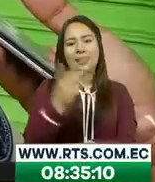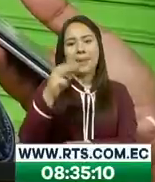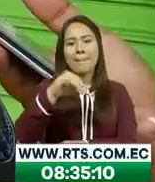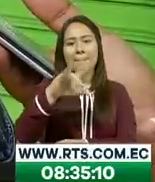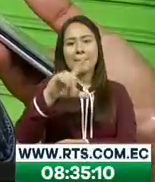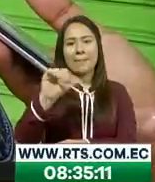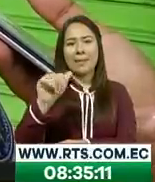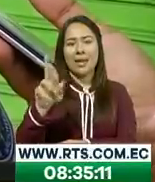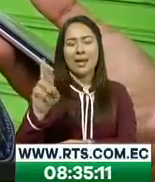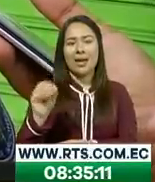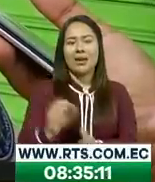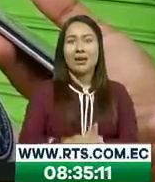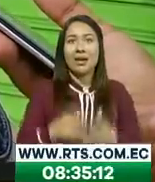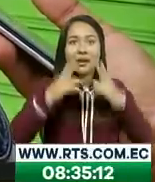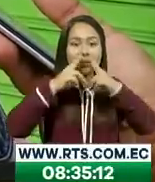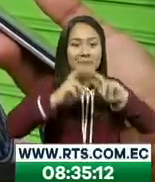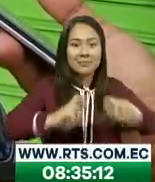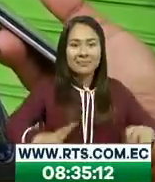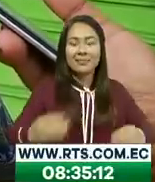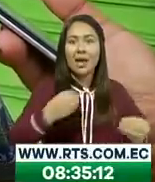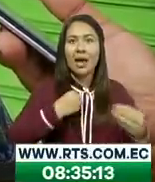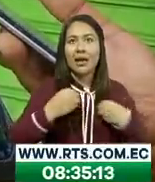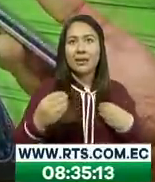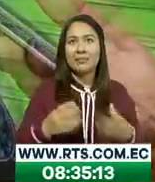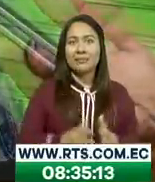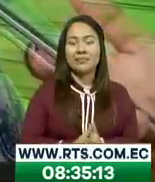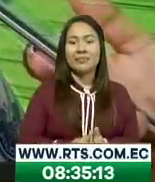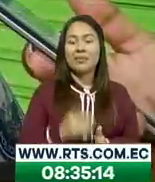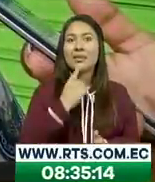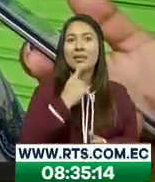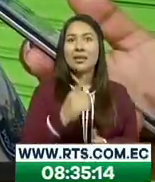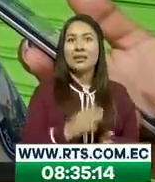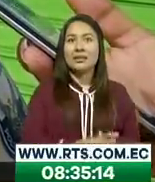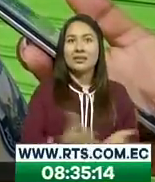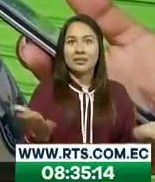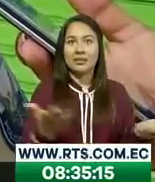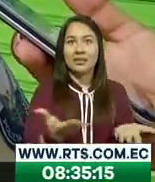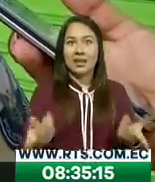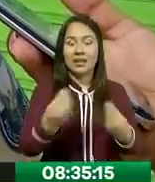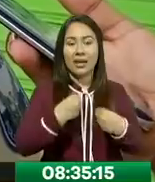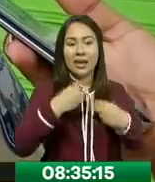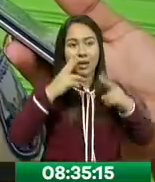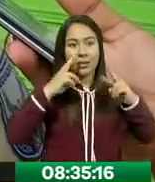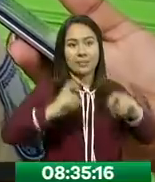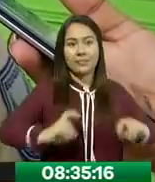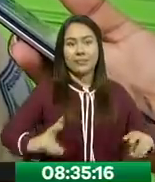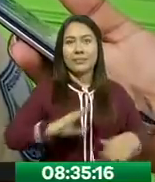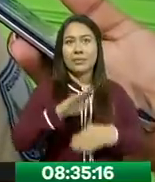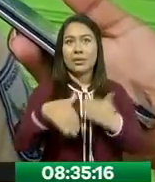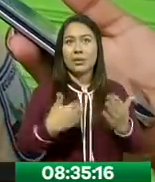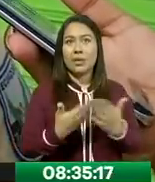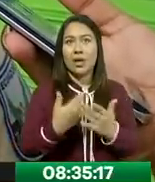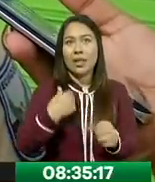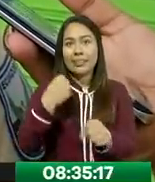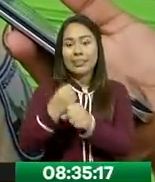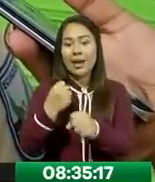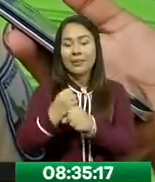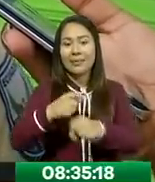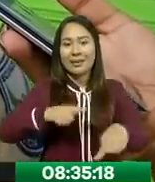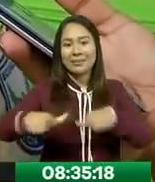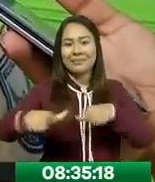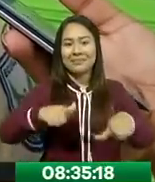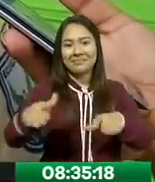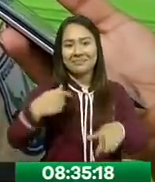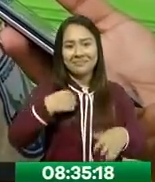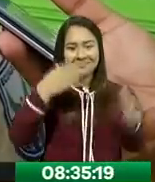un presumible robo que se ha producido en el local comercial y al verificar preliminarmente en el interior se establece que se han llevado